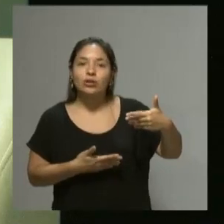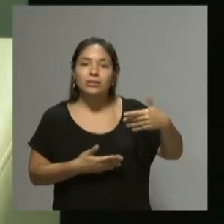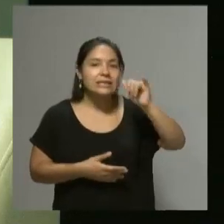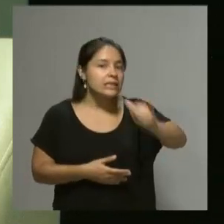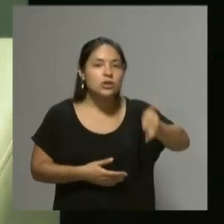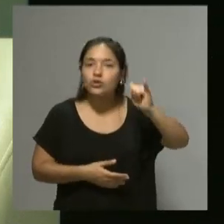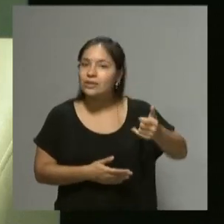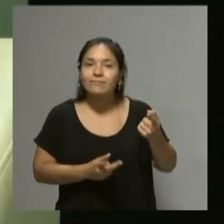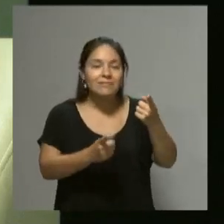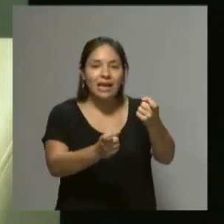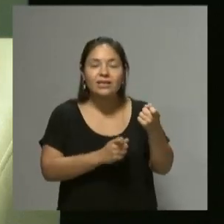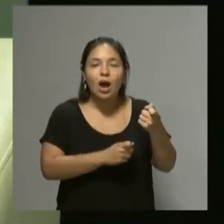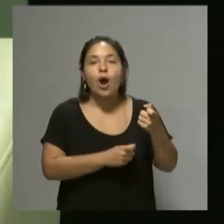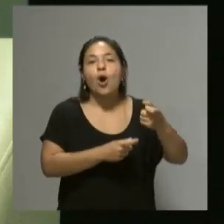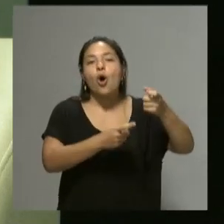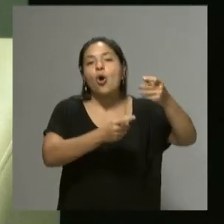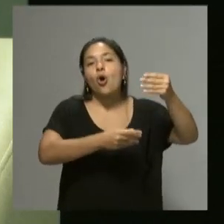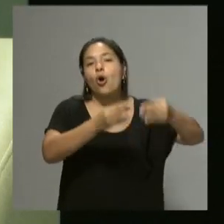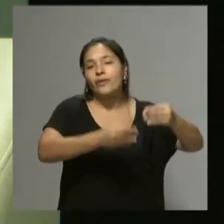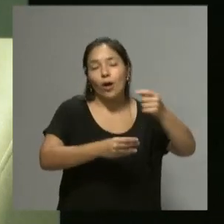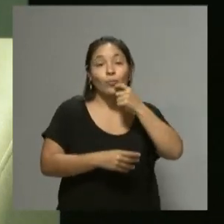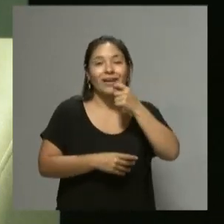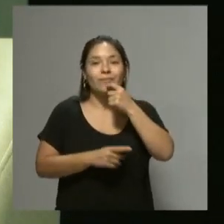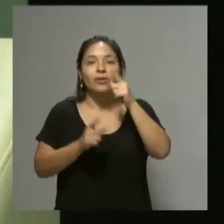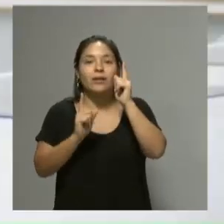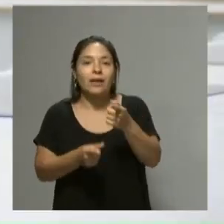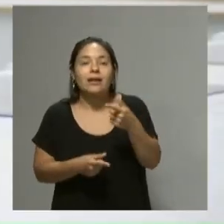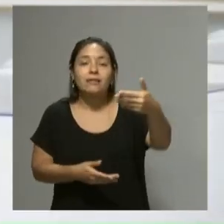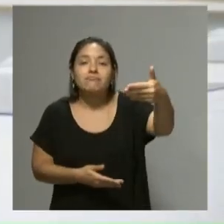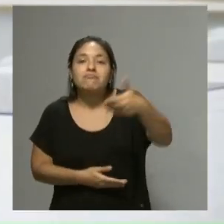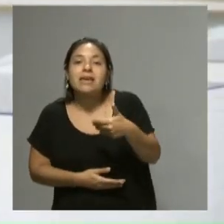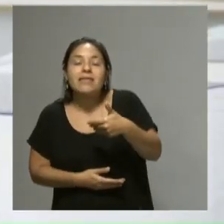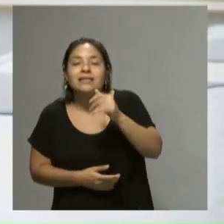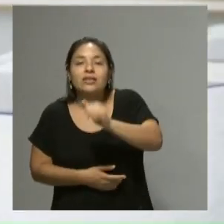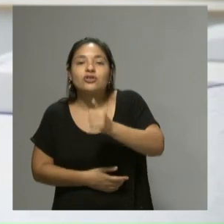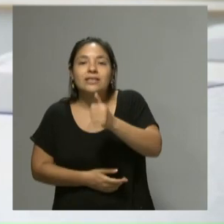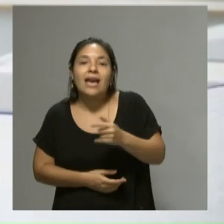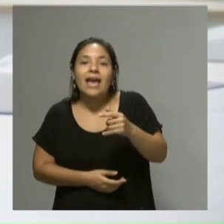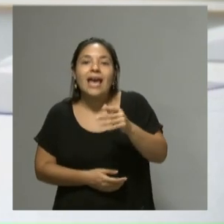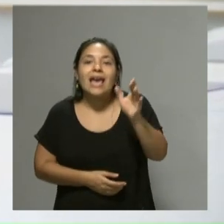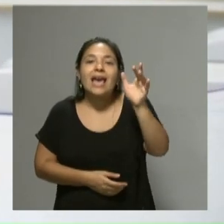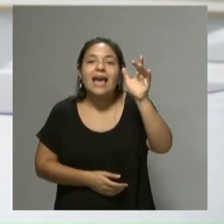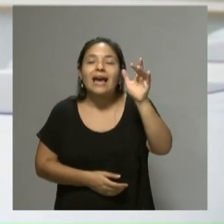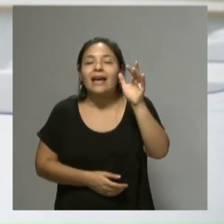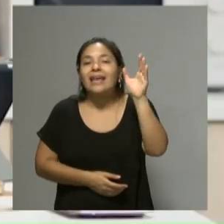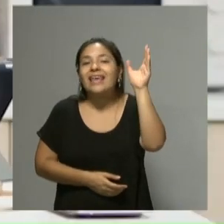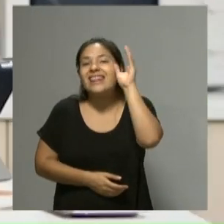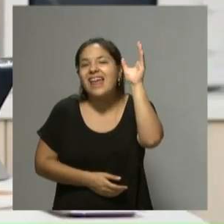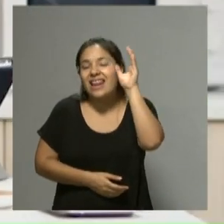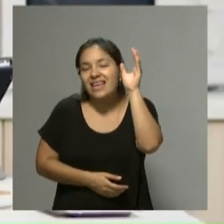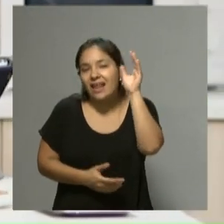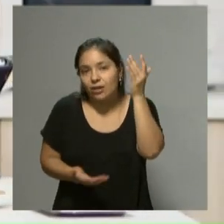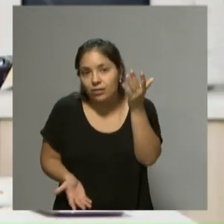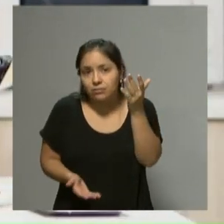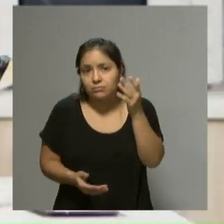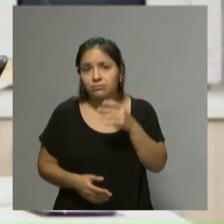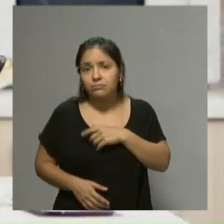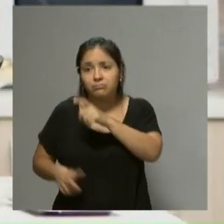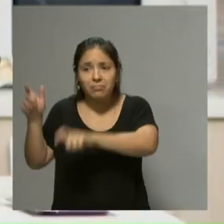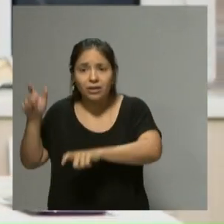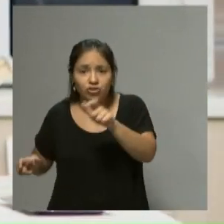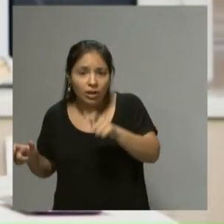decirte, requisito excluyente tener nacionalidad italiana para una búsqueda, y se postula...